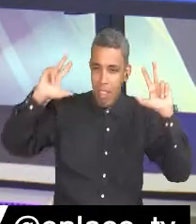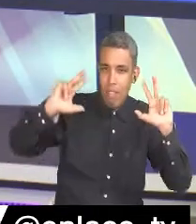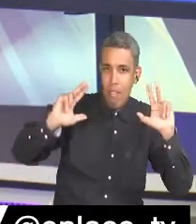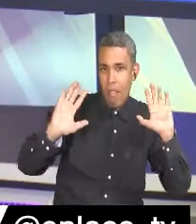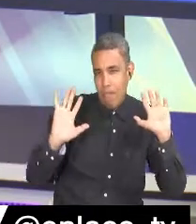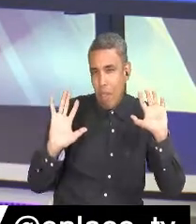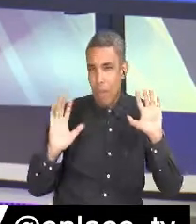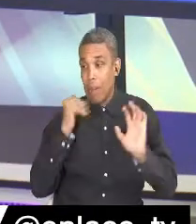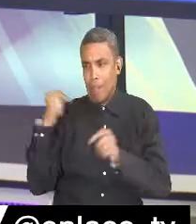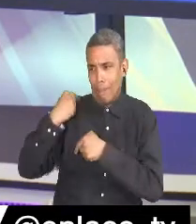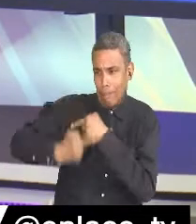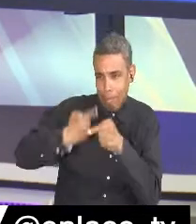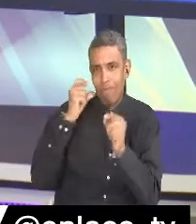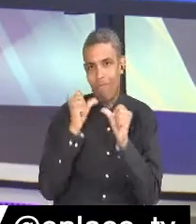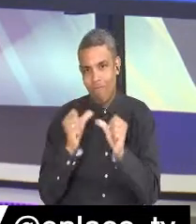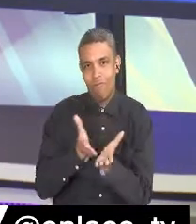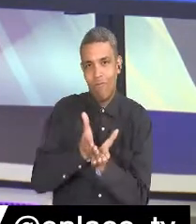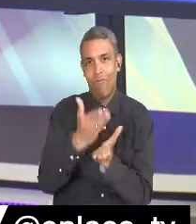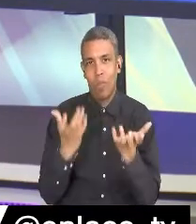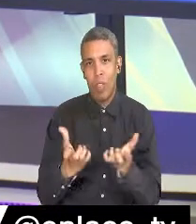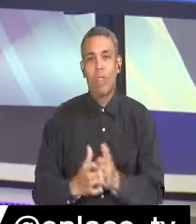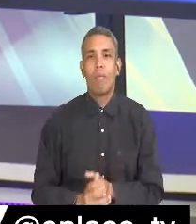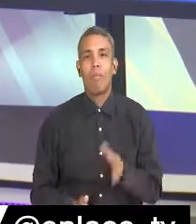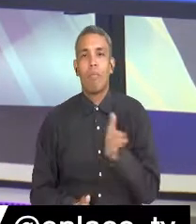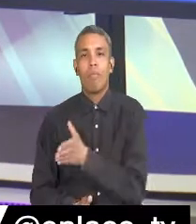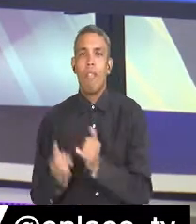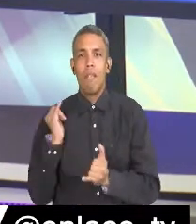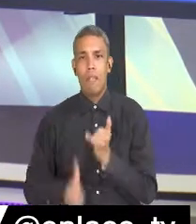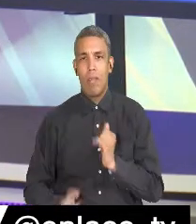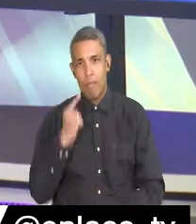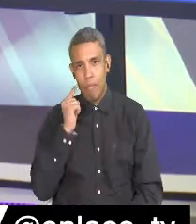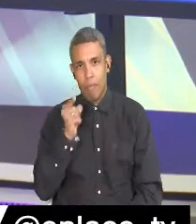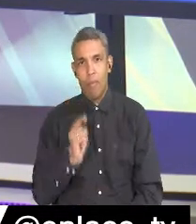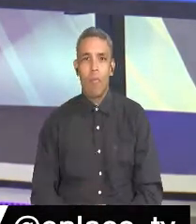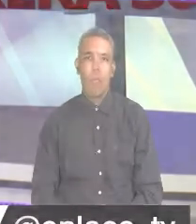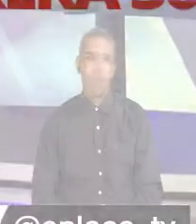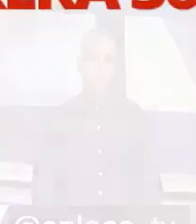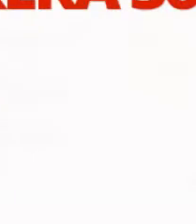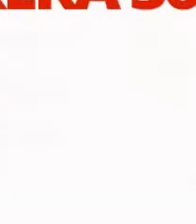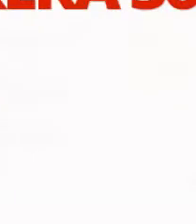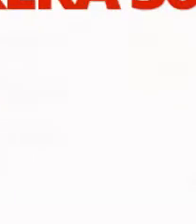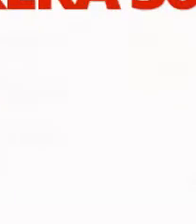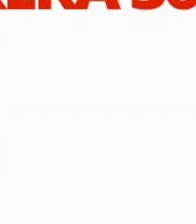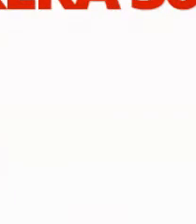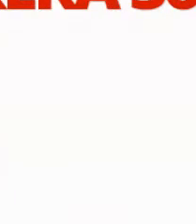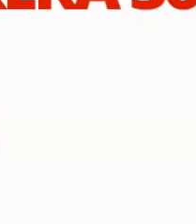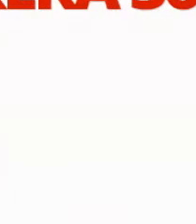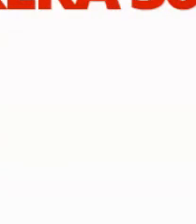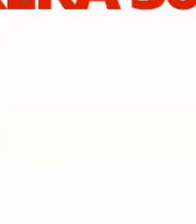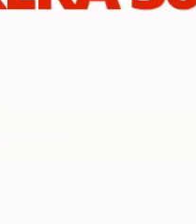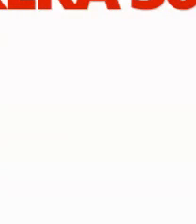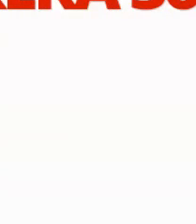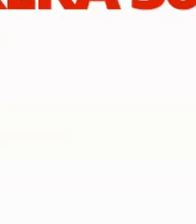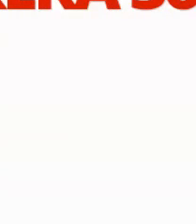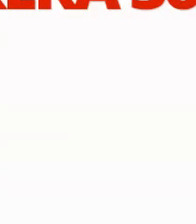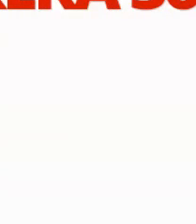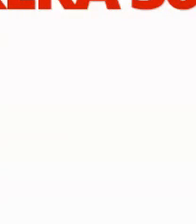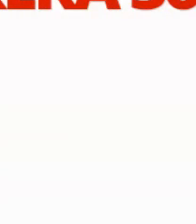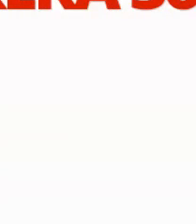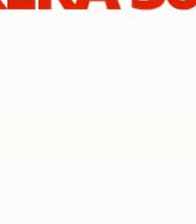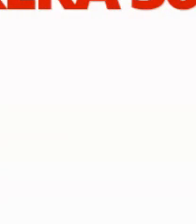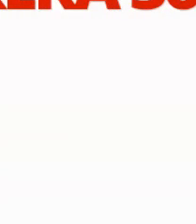esta buena información hemos llegado al final de esta emisión, pero antes de despedirnos, recuerde, Materiales Eléctricos Electrofer ilumina tu vida, ahora también en su